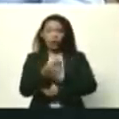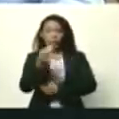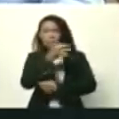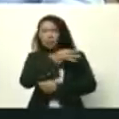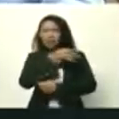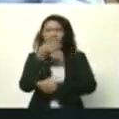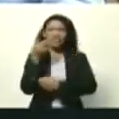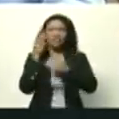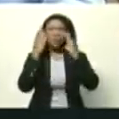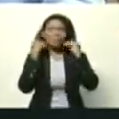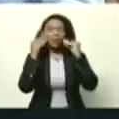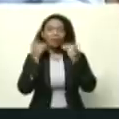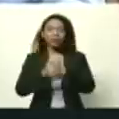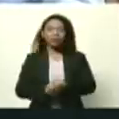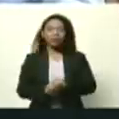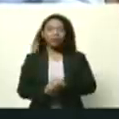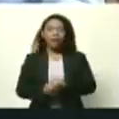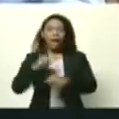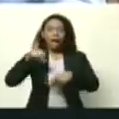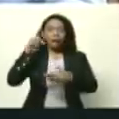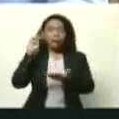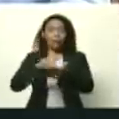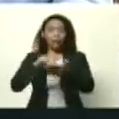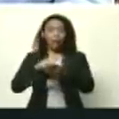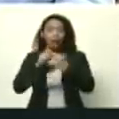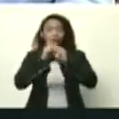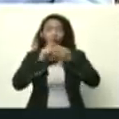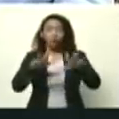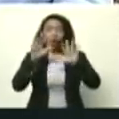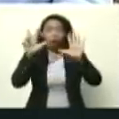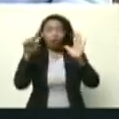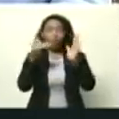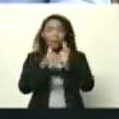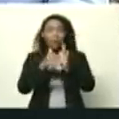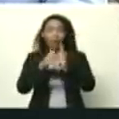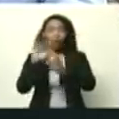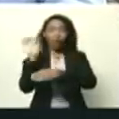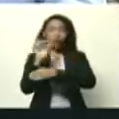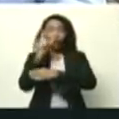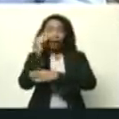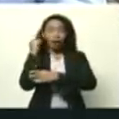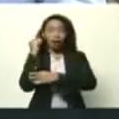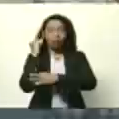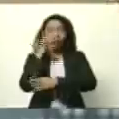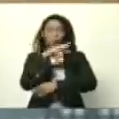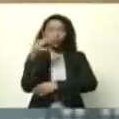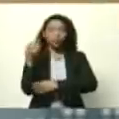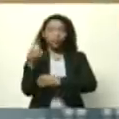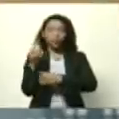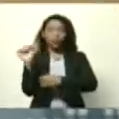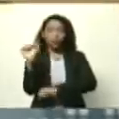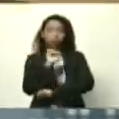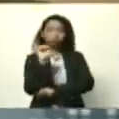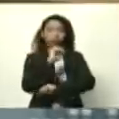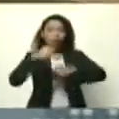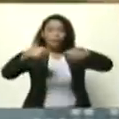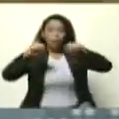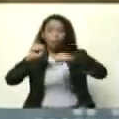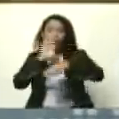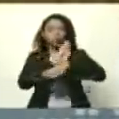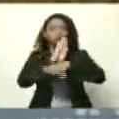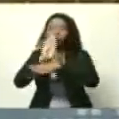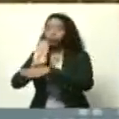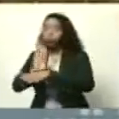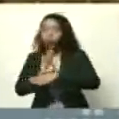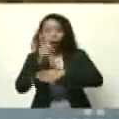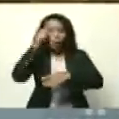extraordinaria experiencia. En el caso de Miranda, desplegamos más de 8.000 funcionarios en más de 400 unidades para cuidar a todo